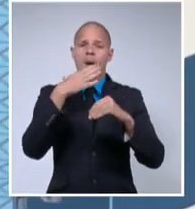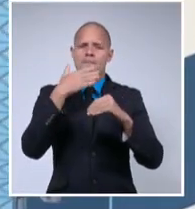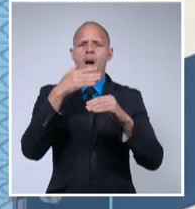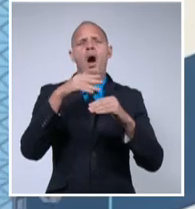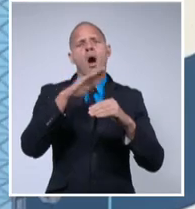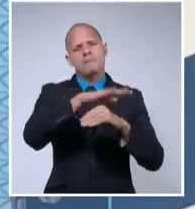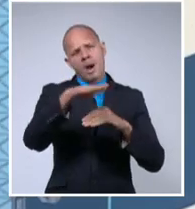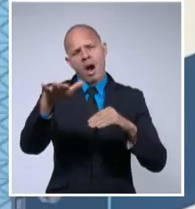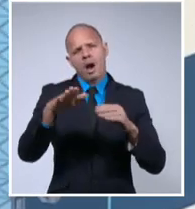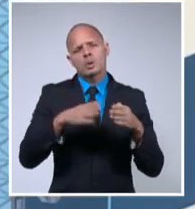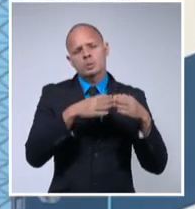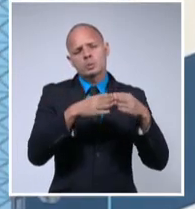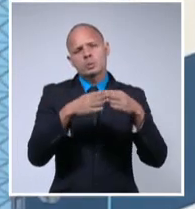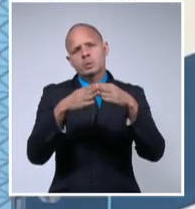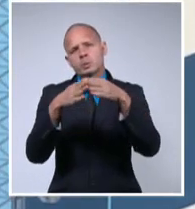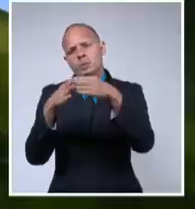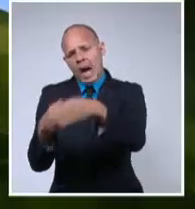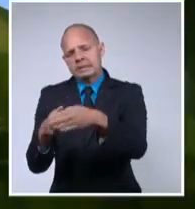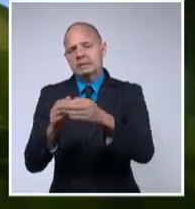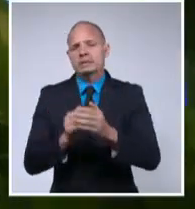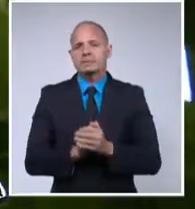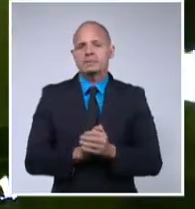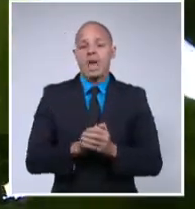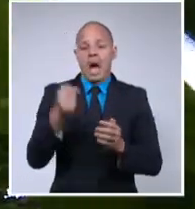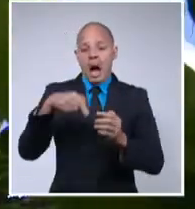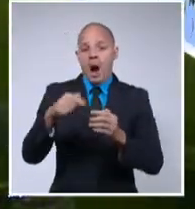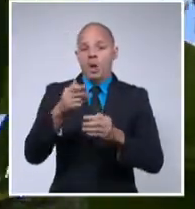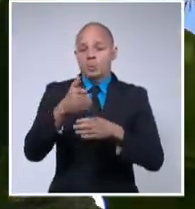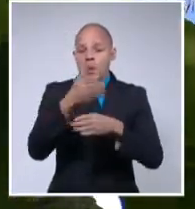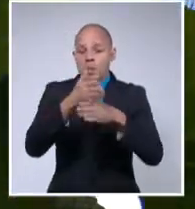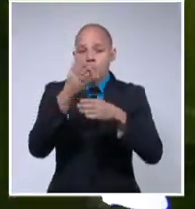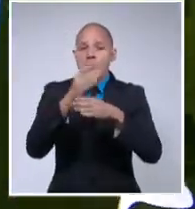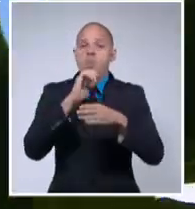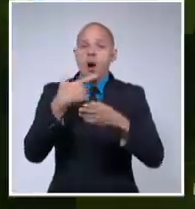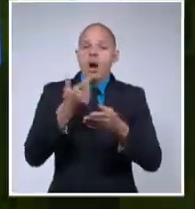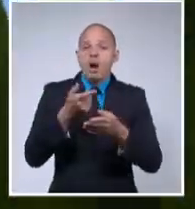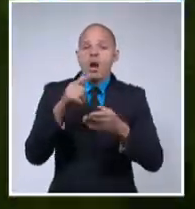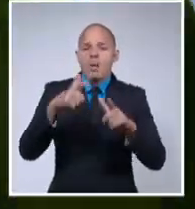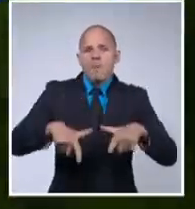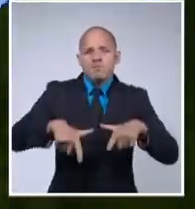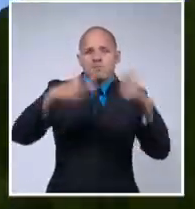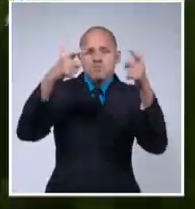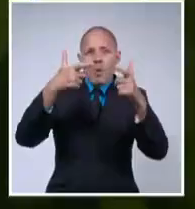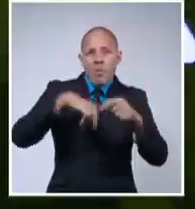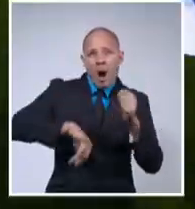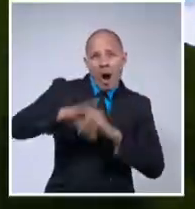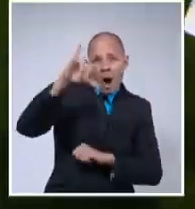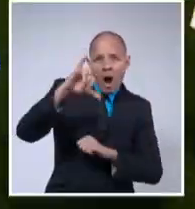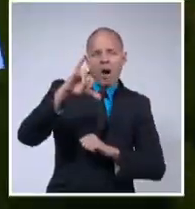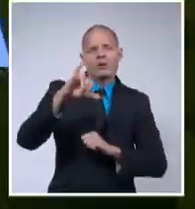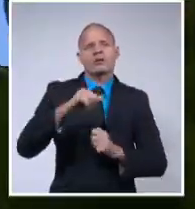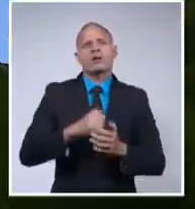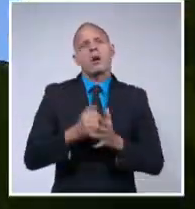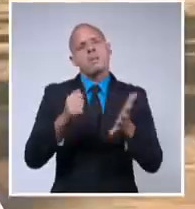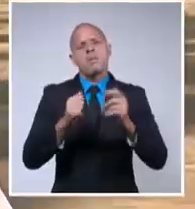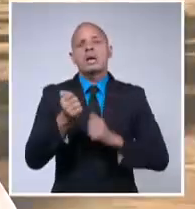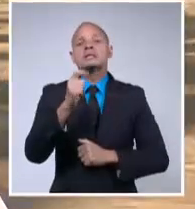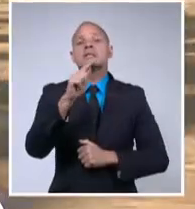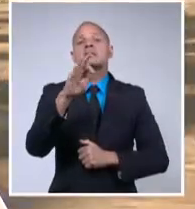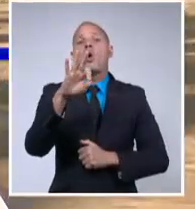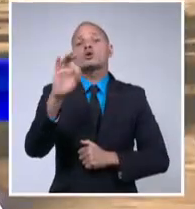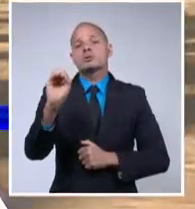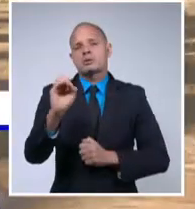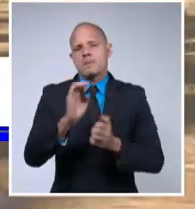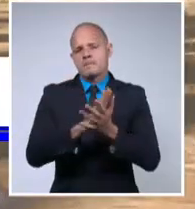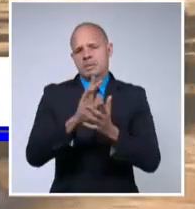nueva chimenea de 180 metros de altura similar a la actual. Nosotros vamos a lograr satisfacer